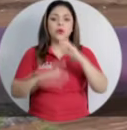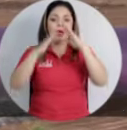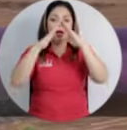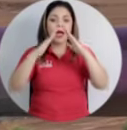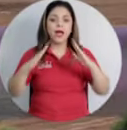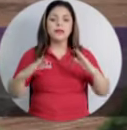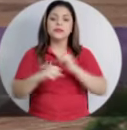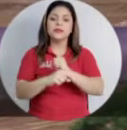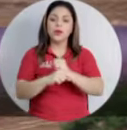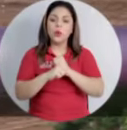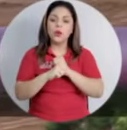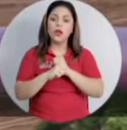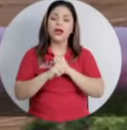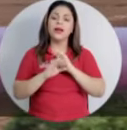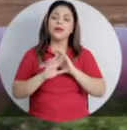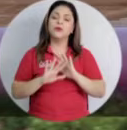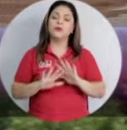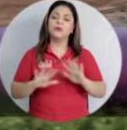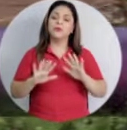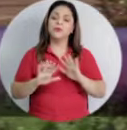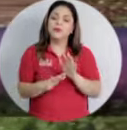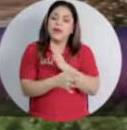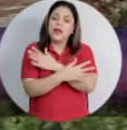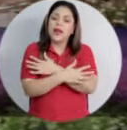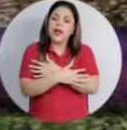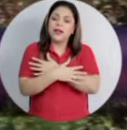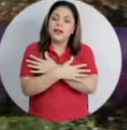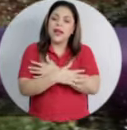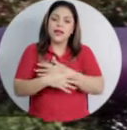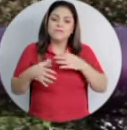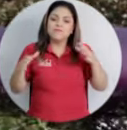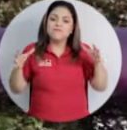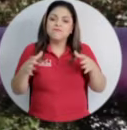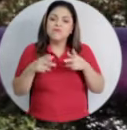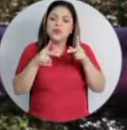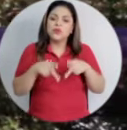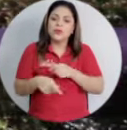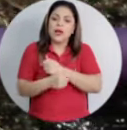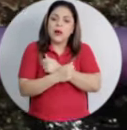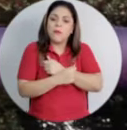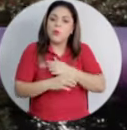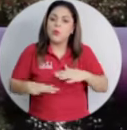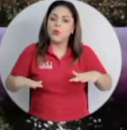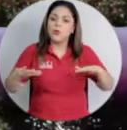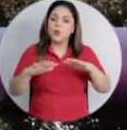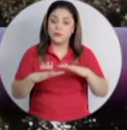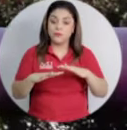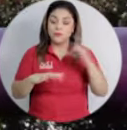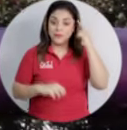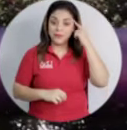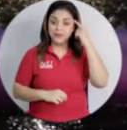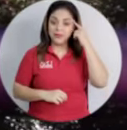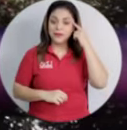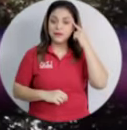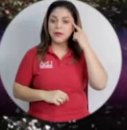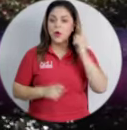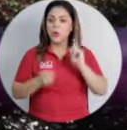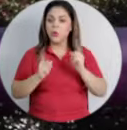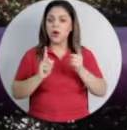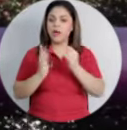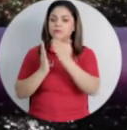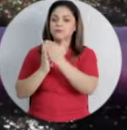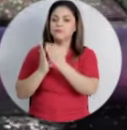cálida. Necesito más bien un hogar, llenarla con gente que me quiera. No necesito una gran... Pero entonces nuestra prioridad de gastos